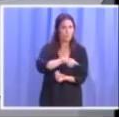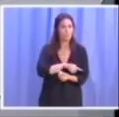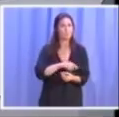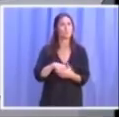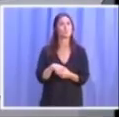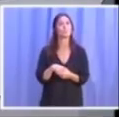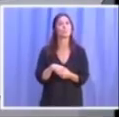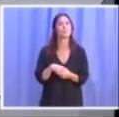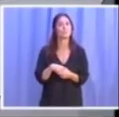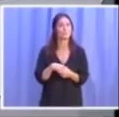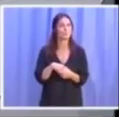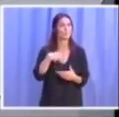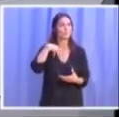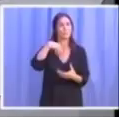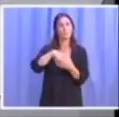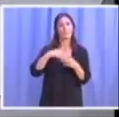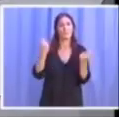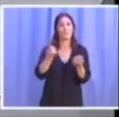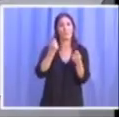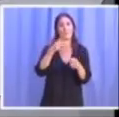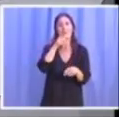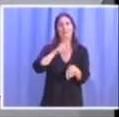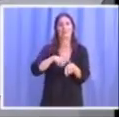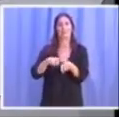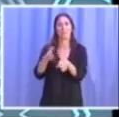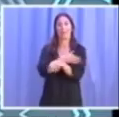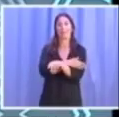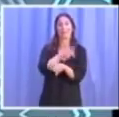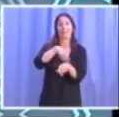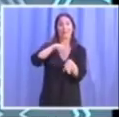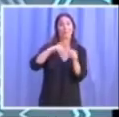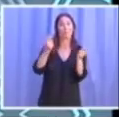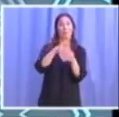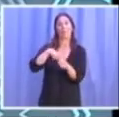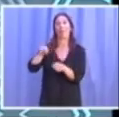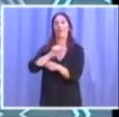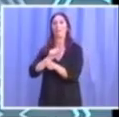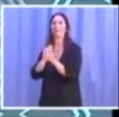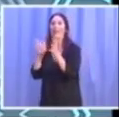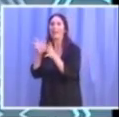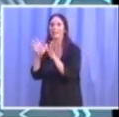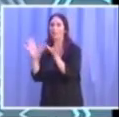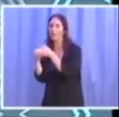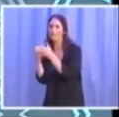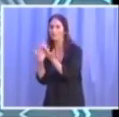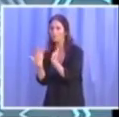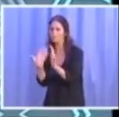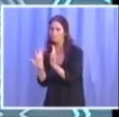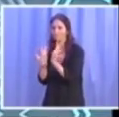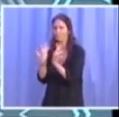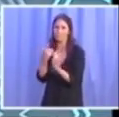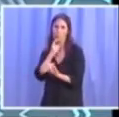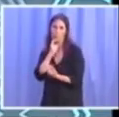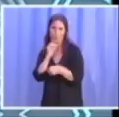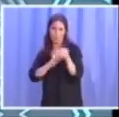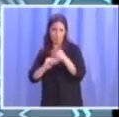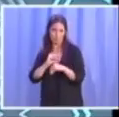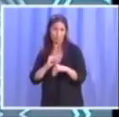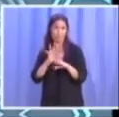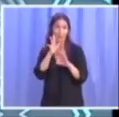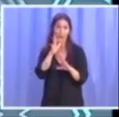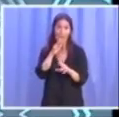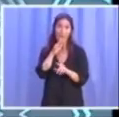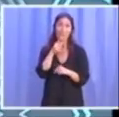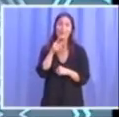escapado en este tiempo para la publicidad. Han tenido tiempo para hablar con sus asesores, para hablar con su equipo, y también les digo, vamos